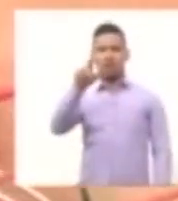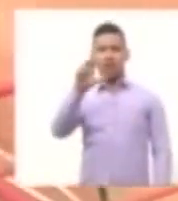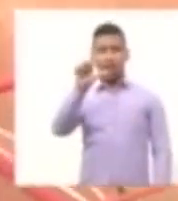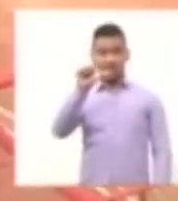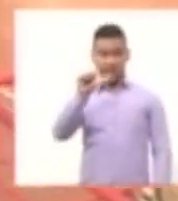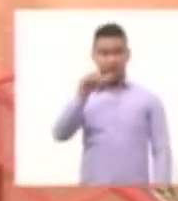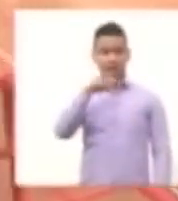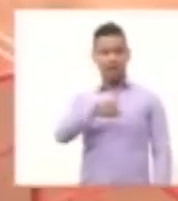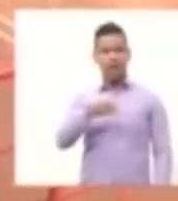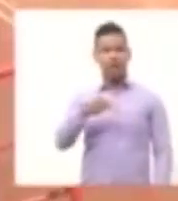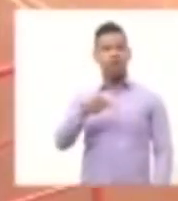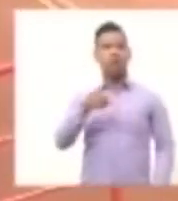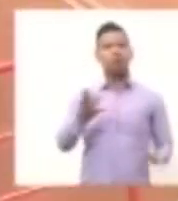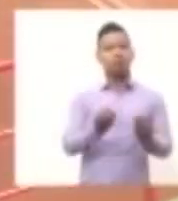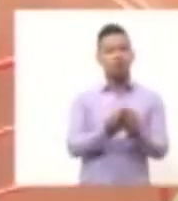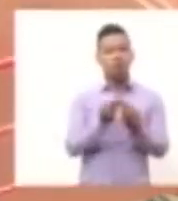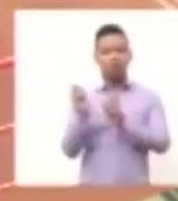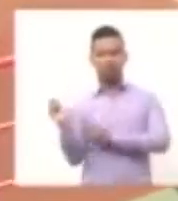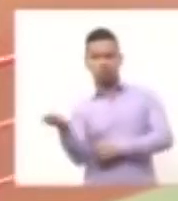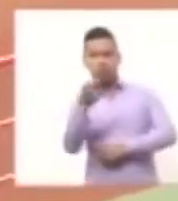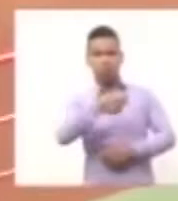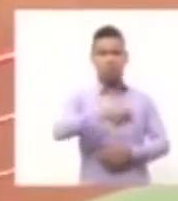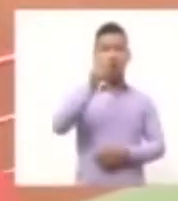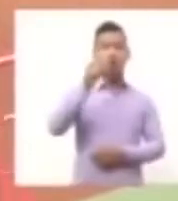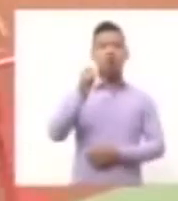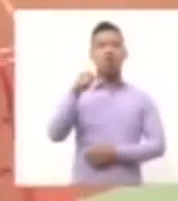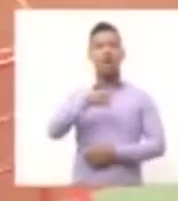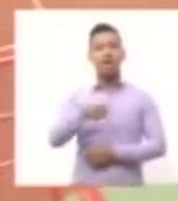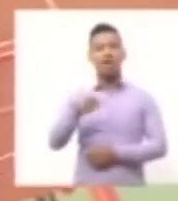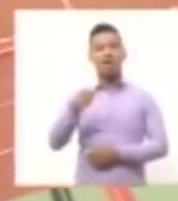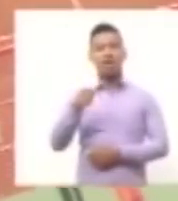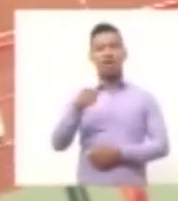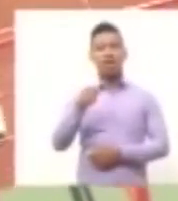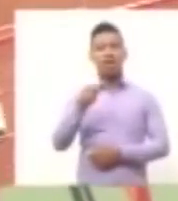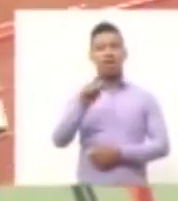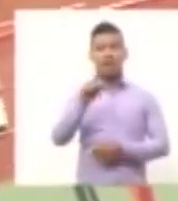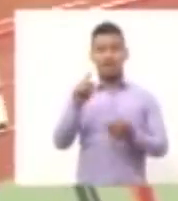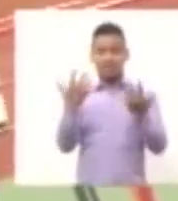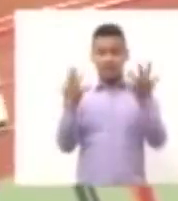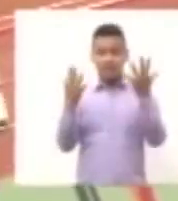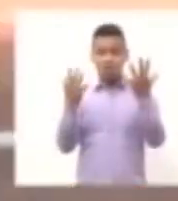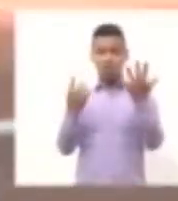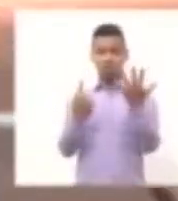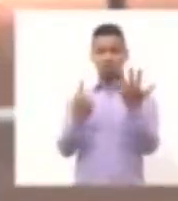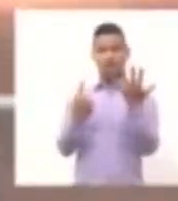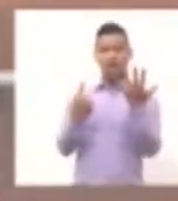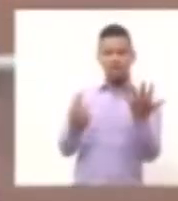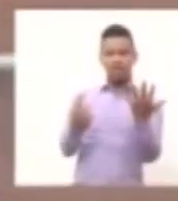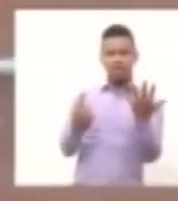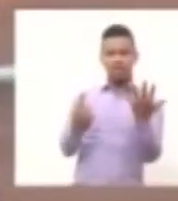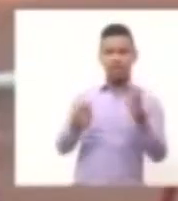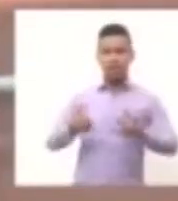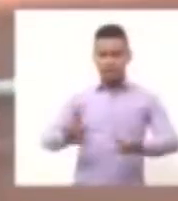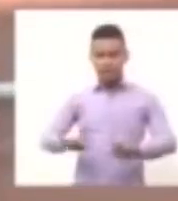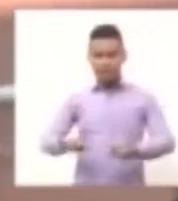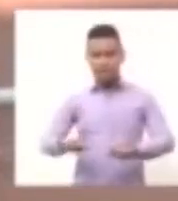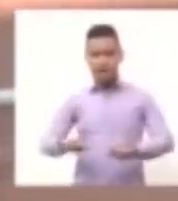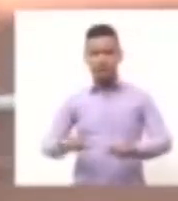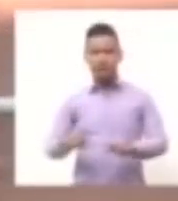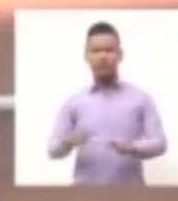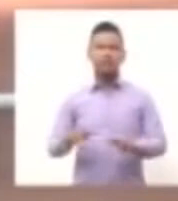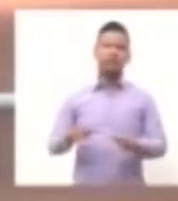Tenis, con solo 6 dedos de sus manos y 7 de sus pies. Pese a su malformación